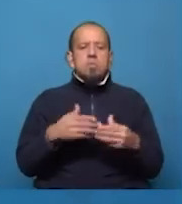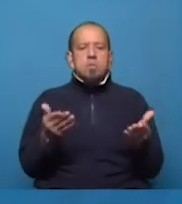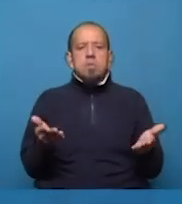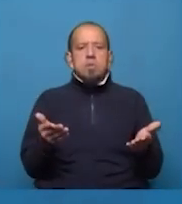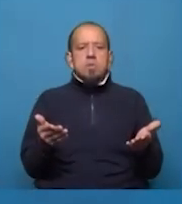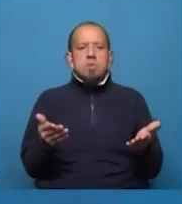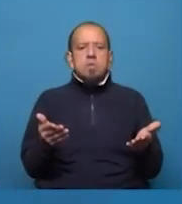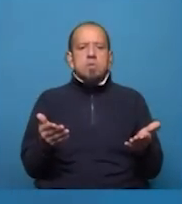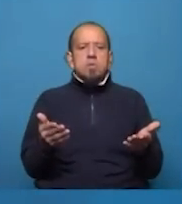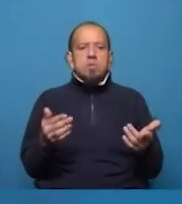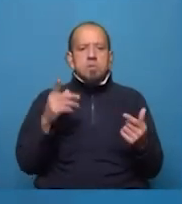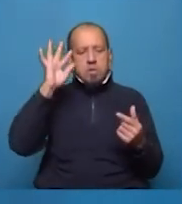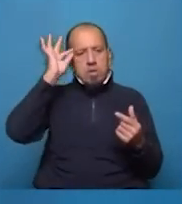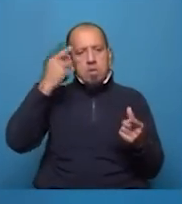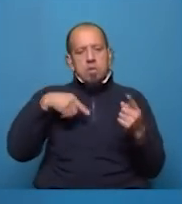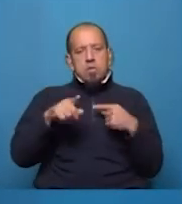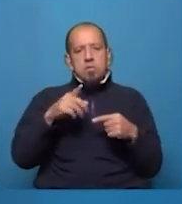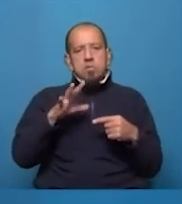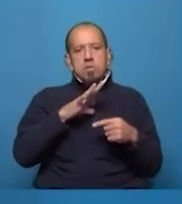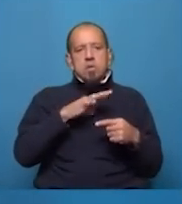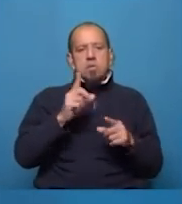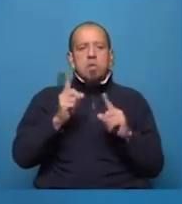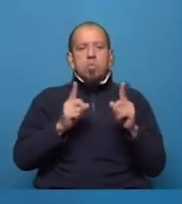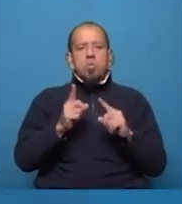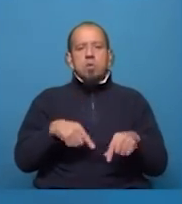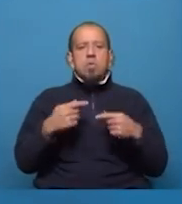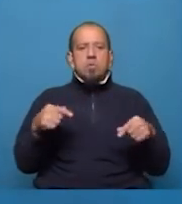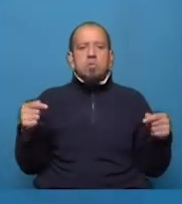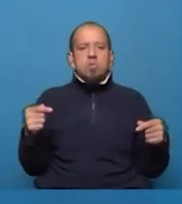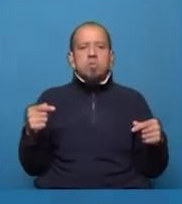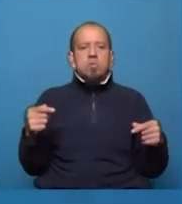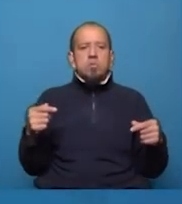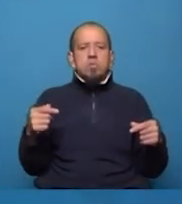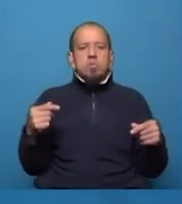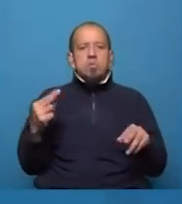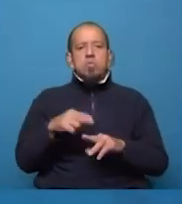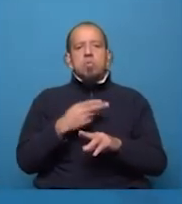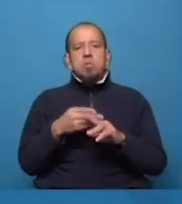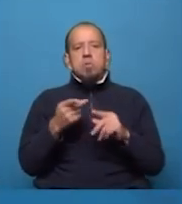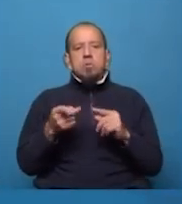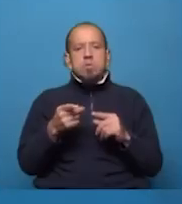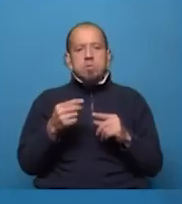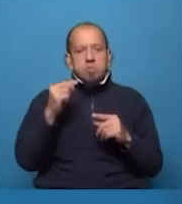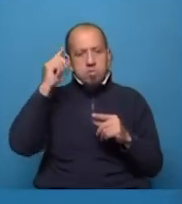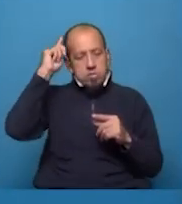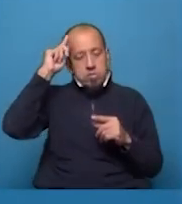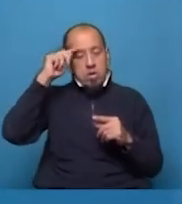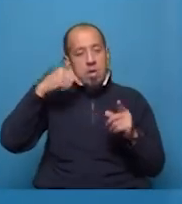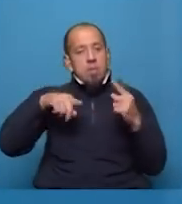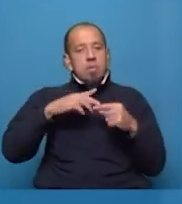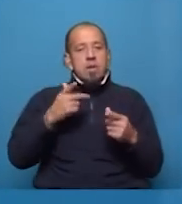acá creo que hay algún indicador de que queremos ser devuelto en la plaza tentadora para